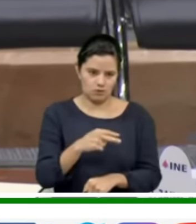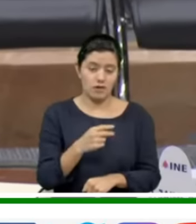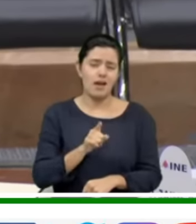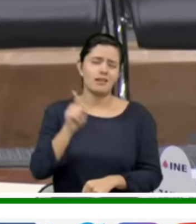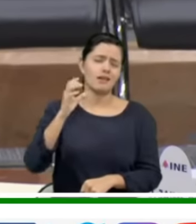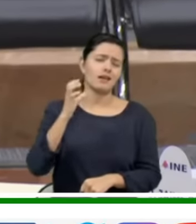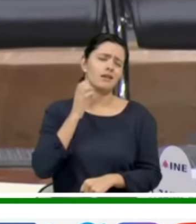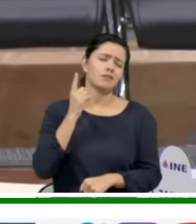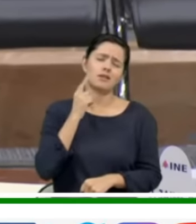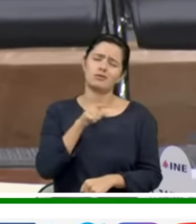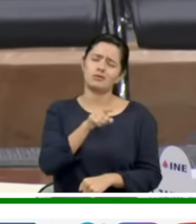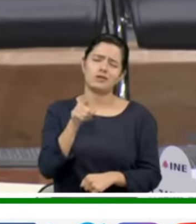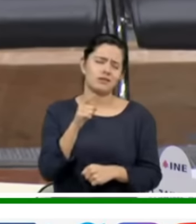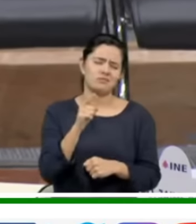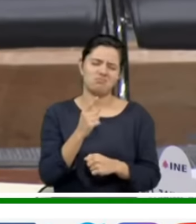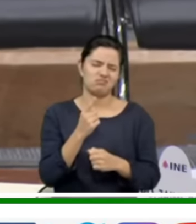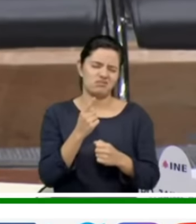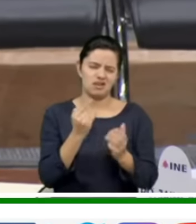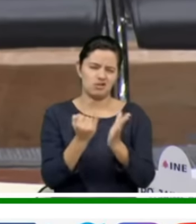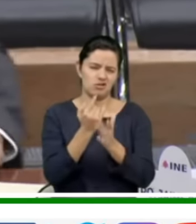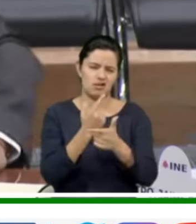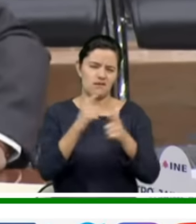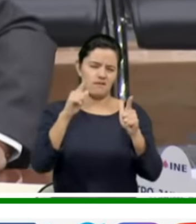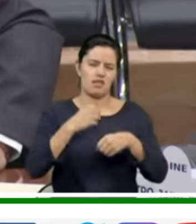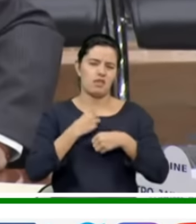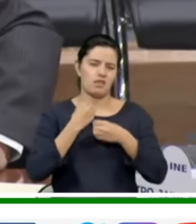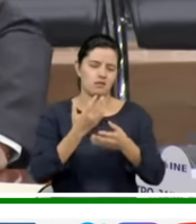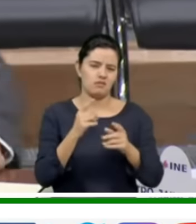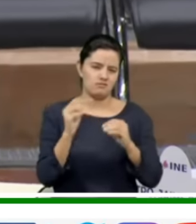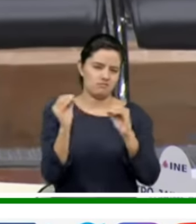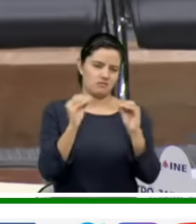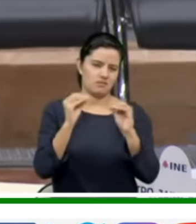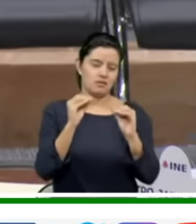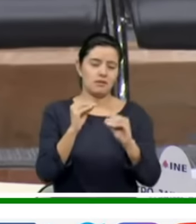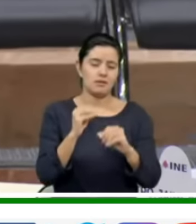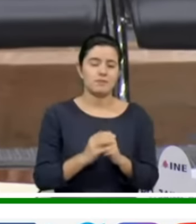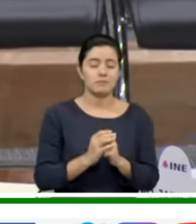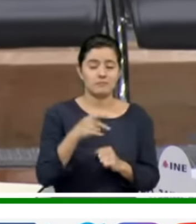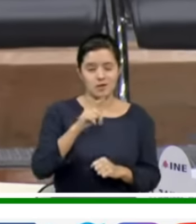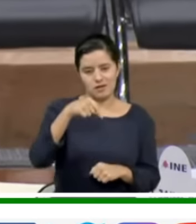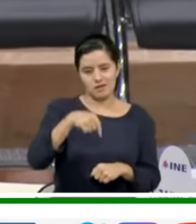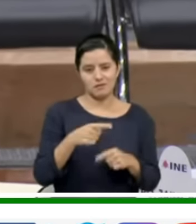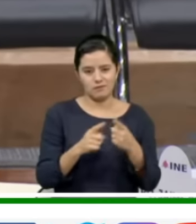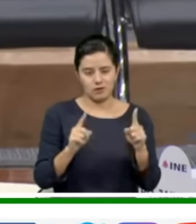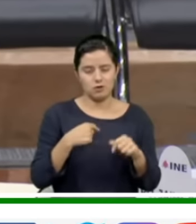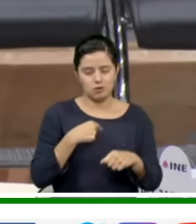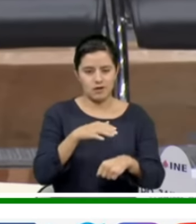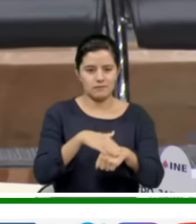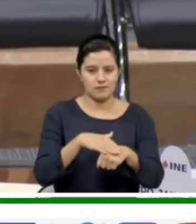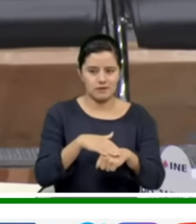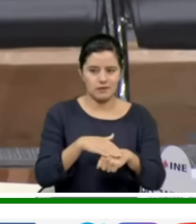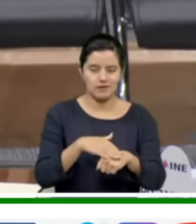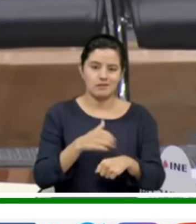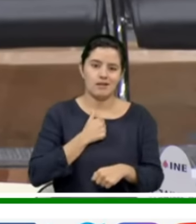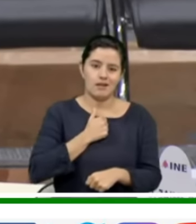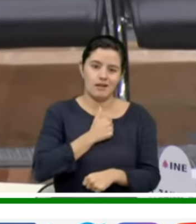Si quiere nos decimos lo que nos hemos dicho en la tribuna otro en otra ocasión y yo le haría un llamado Lástima que Don